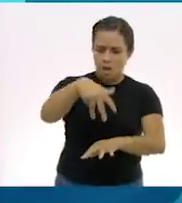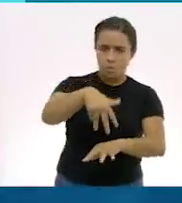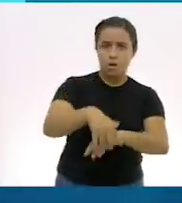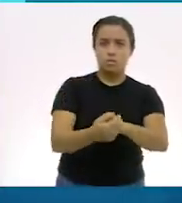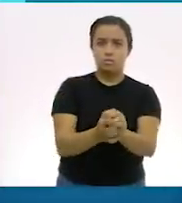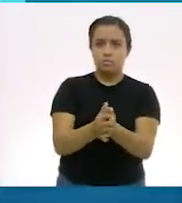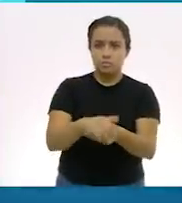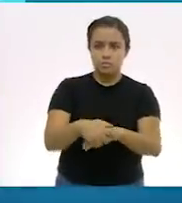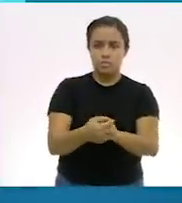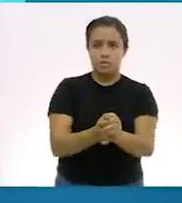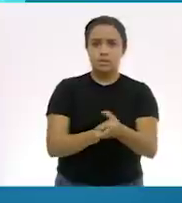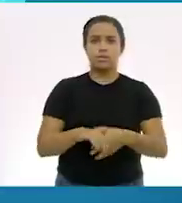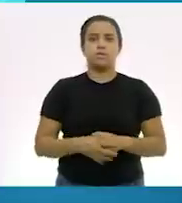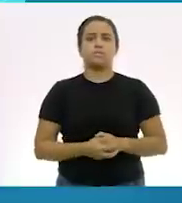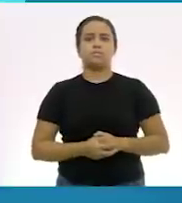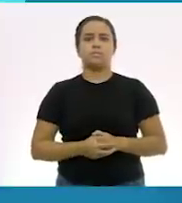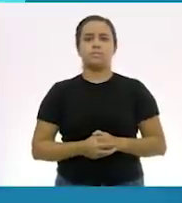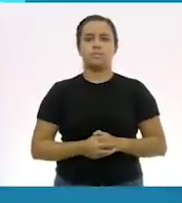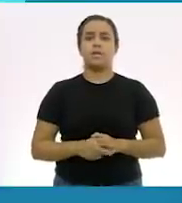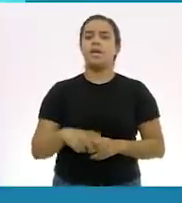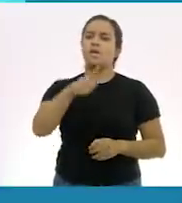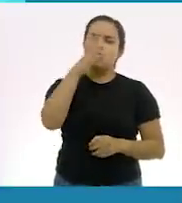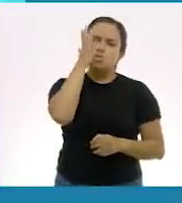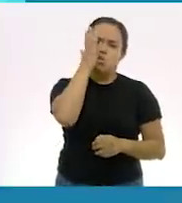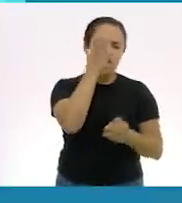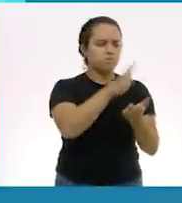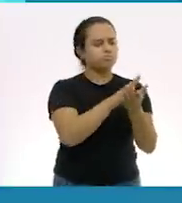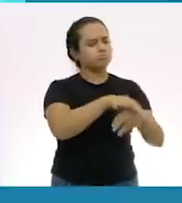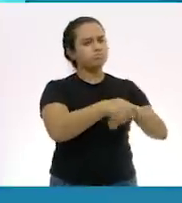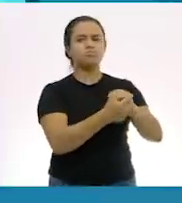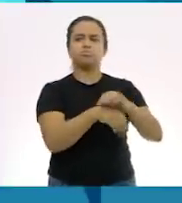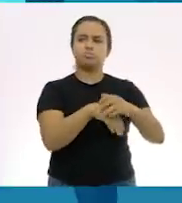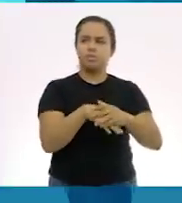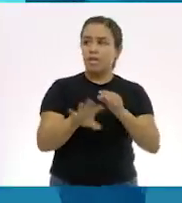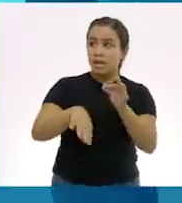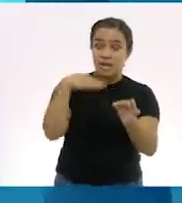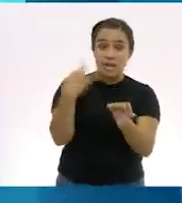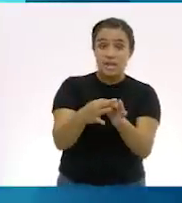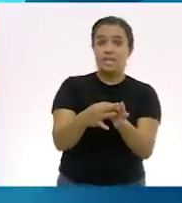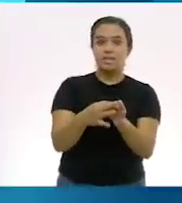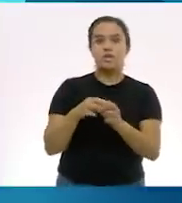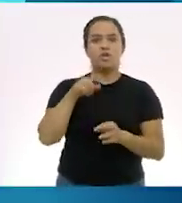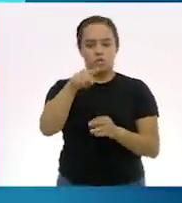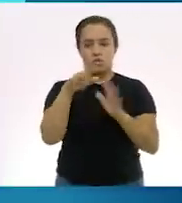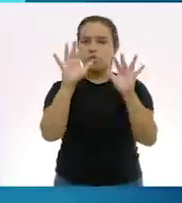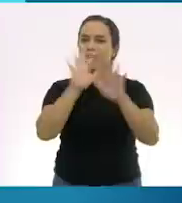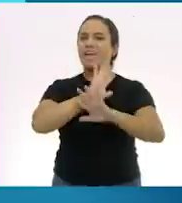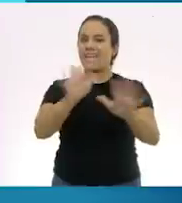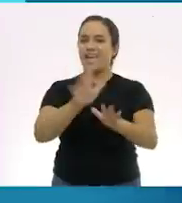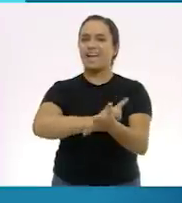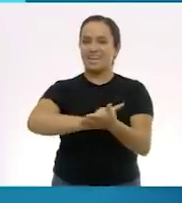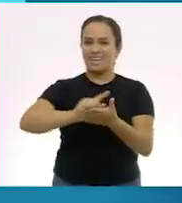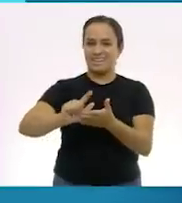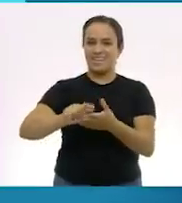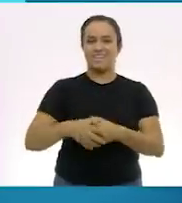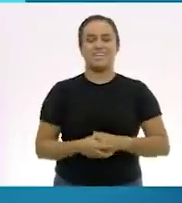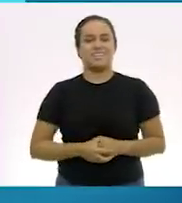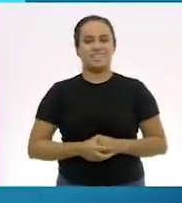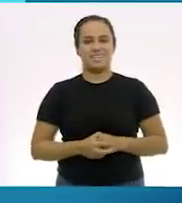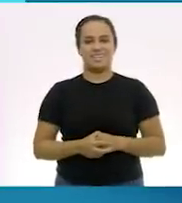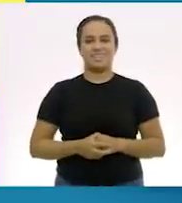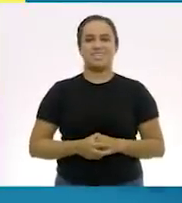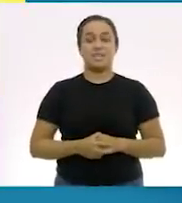tus manos. Usa suficiente jabón. Frota tus palmas una con la otra. Ahora, frota